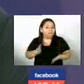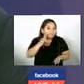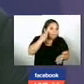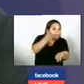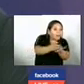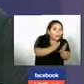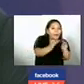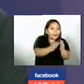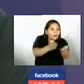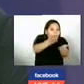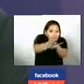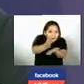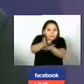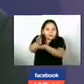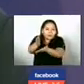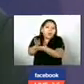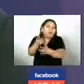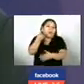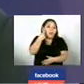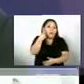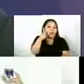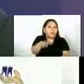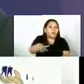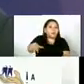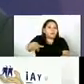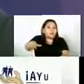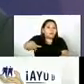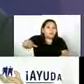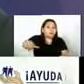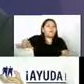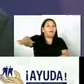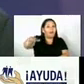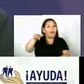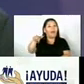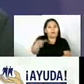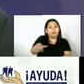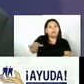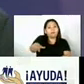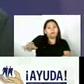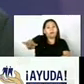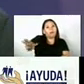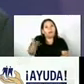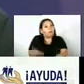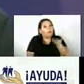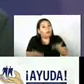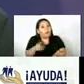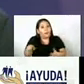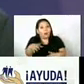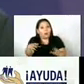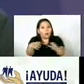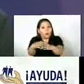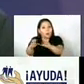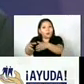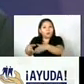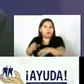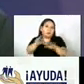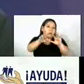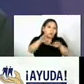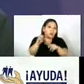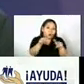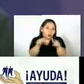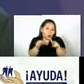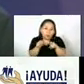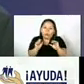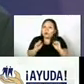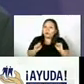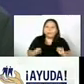en todo el territorio específicamente en las zonas rurales porque puede existir aquellas personas del grupo etario arriba de 80 años que